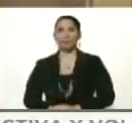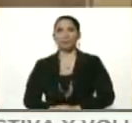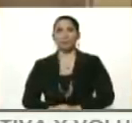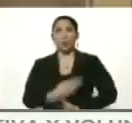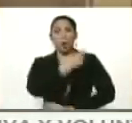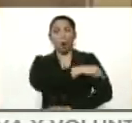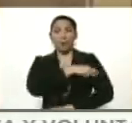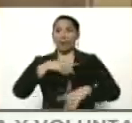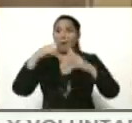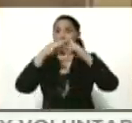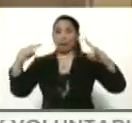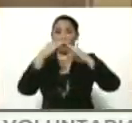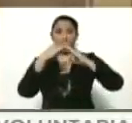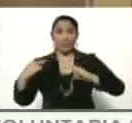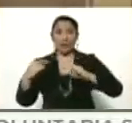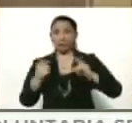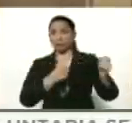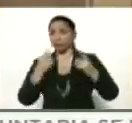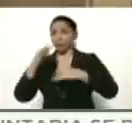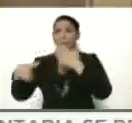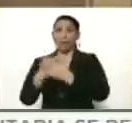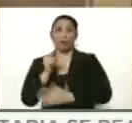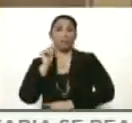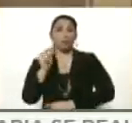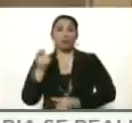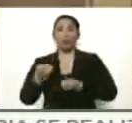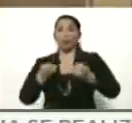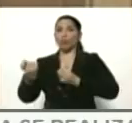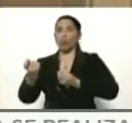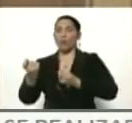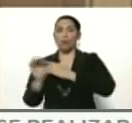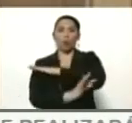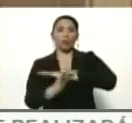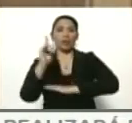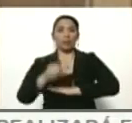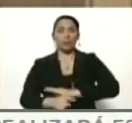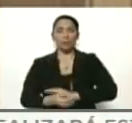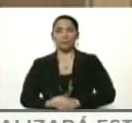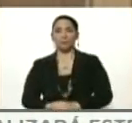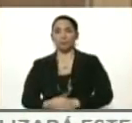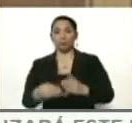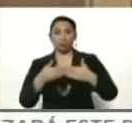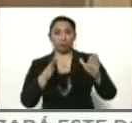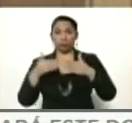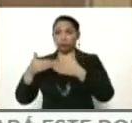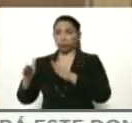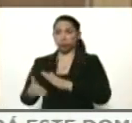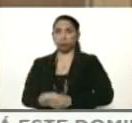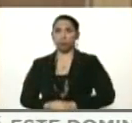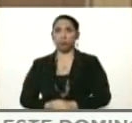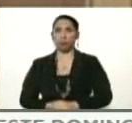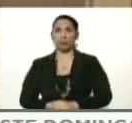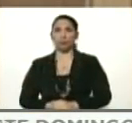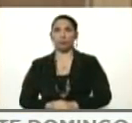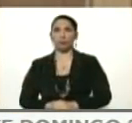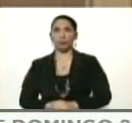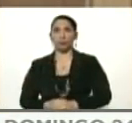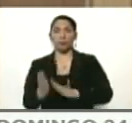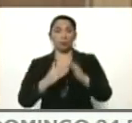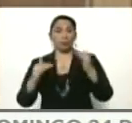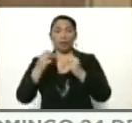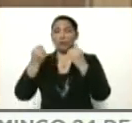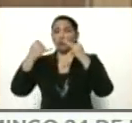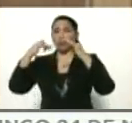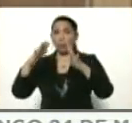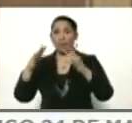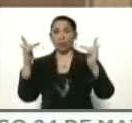hospitales de campaña trasladados a los puestos fronterizos. Instalaciones para crecer en número